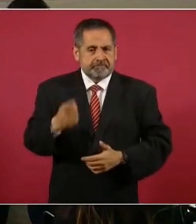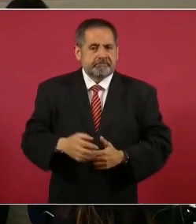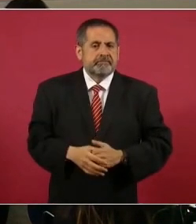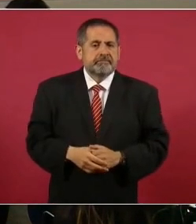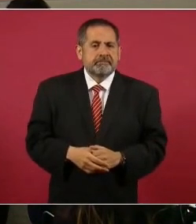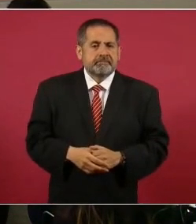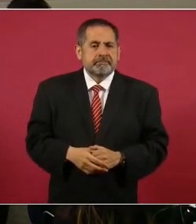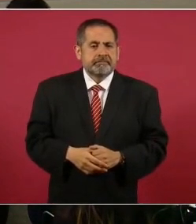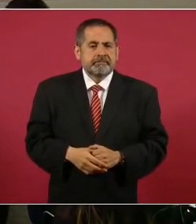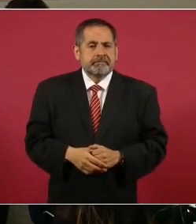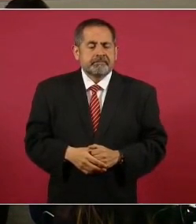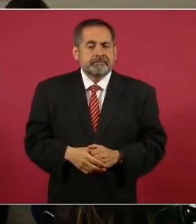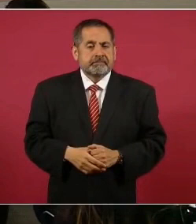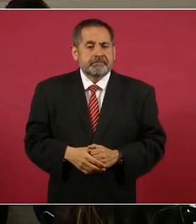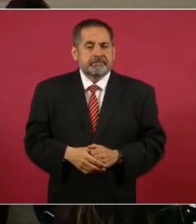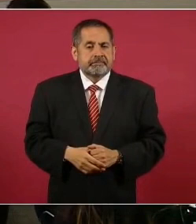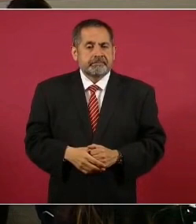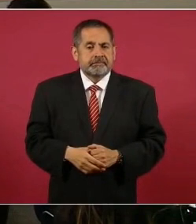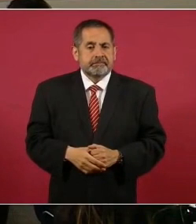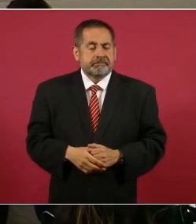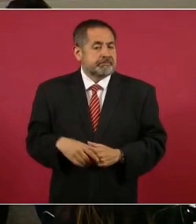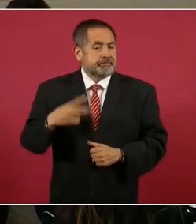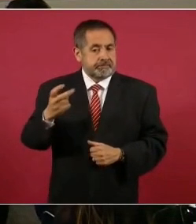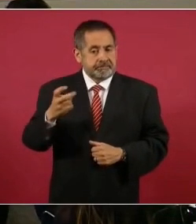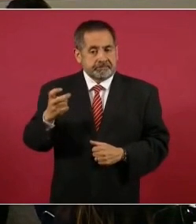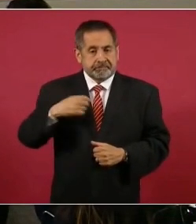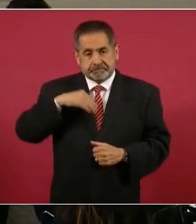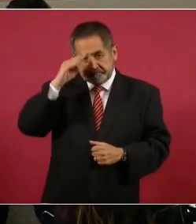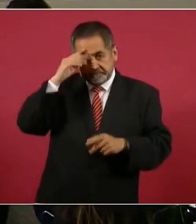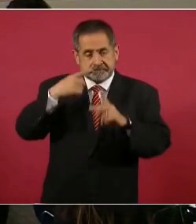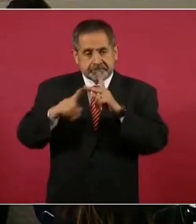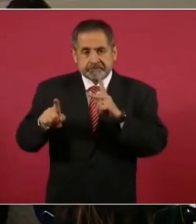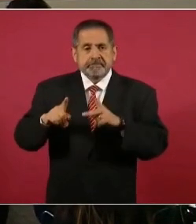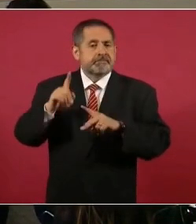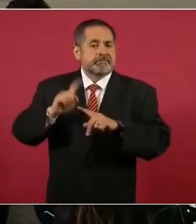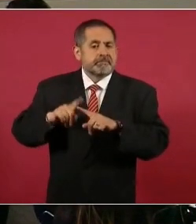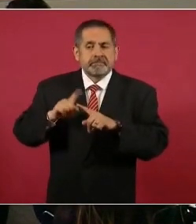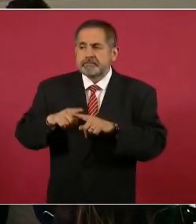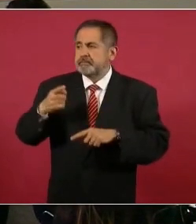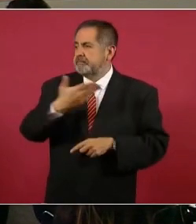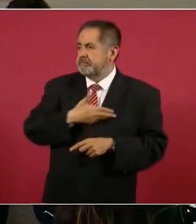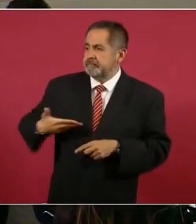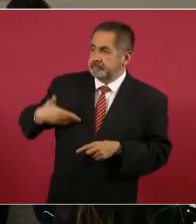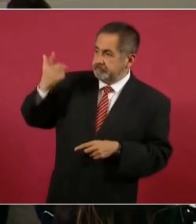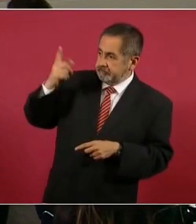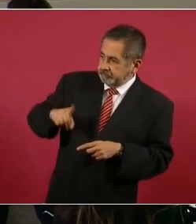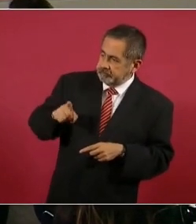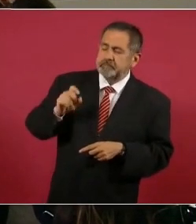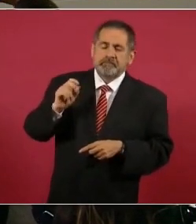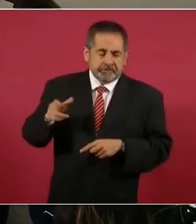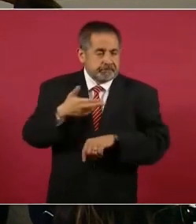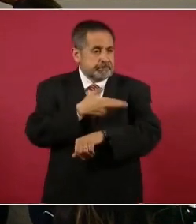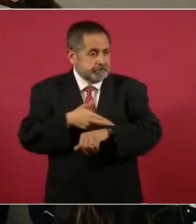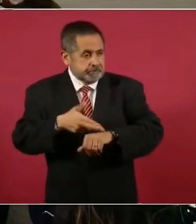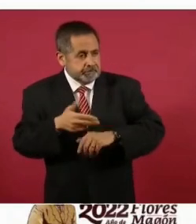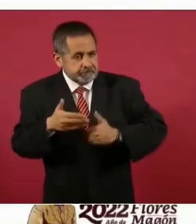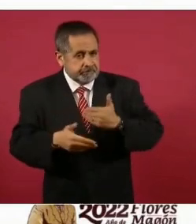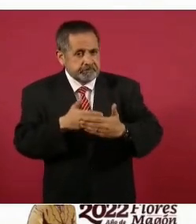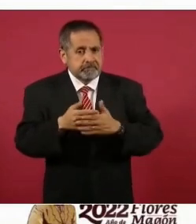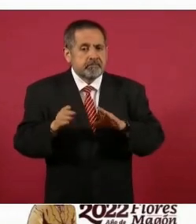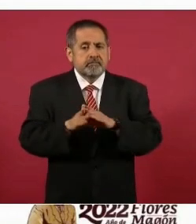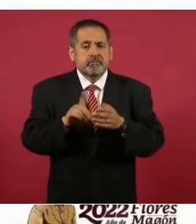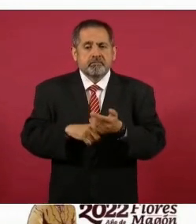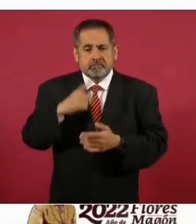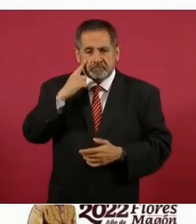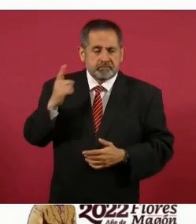decir que este programa se inicia por instrucciones del señor presidente se aplica